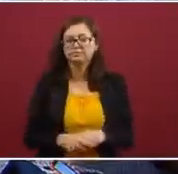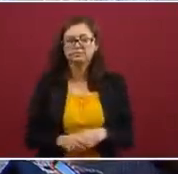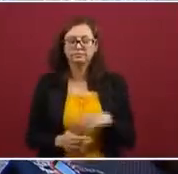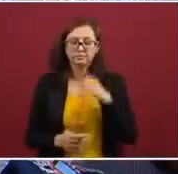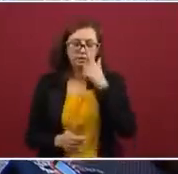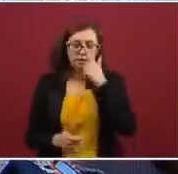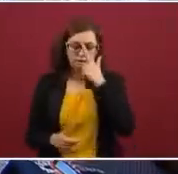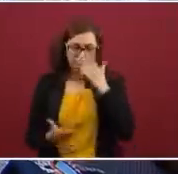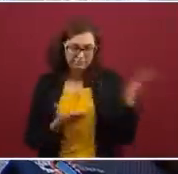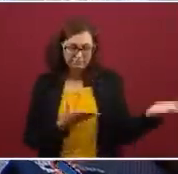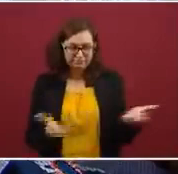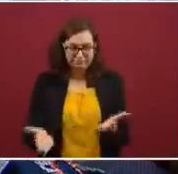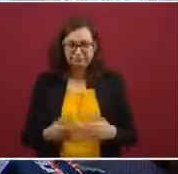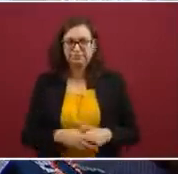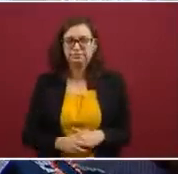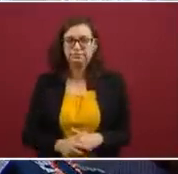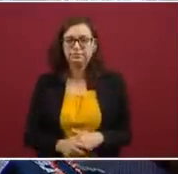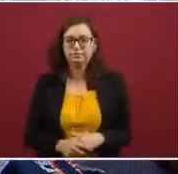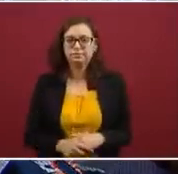Ricardo?